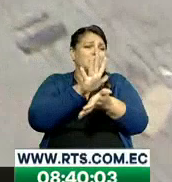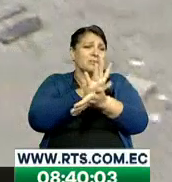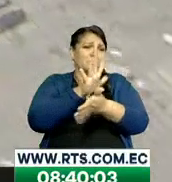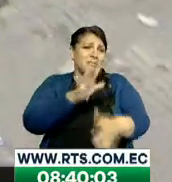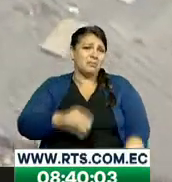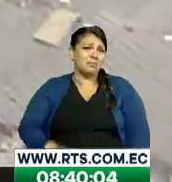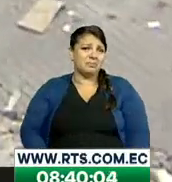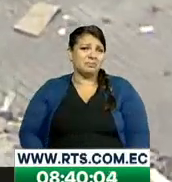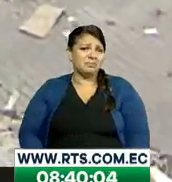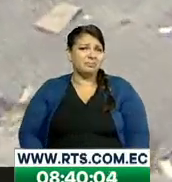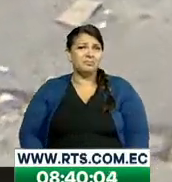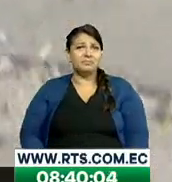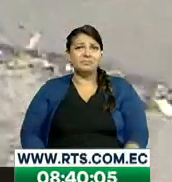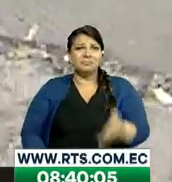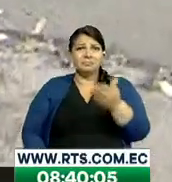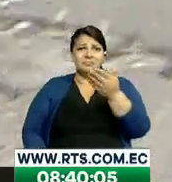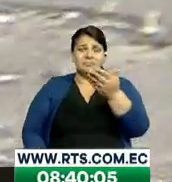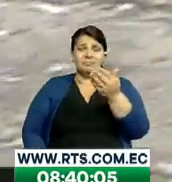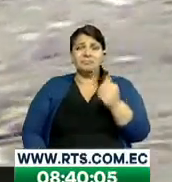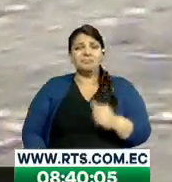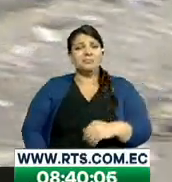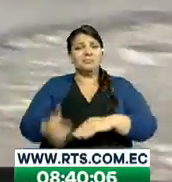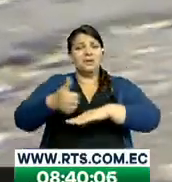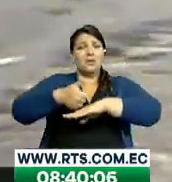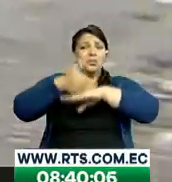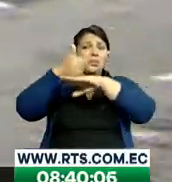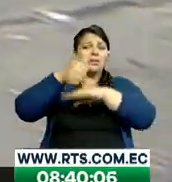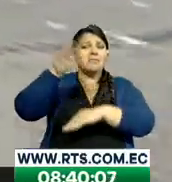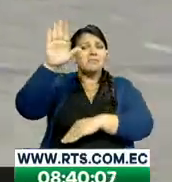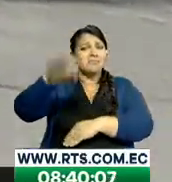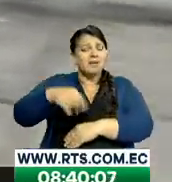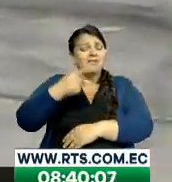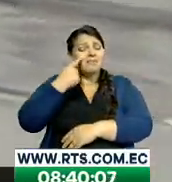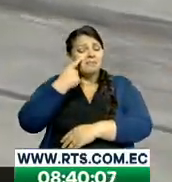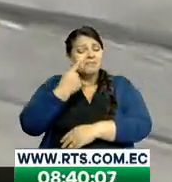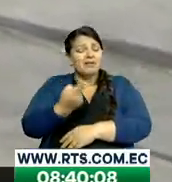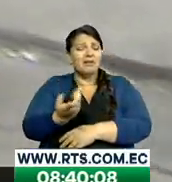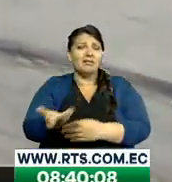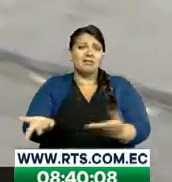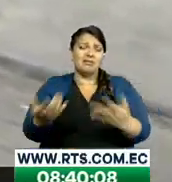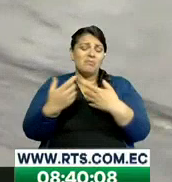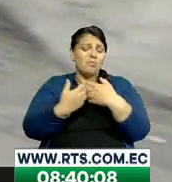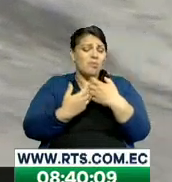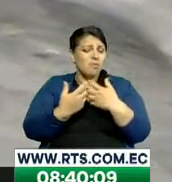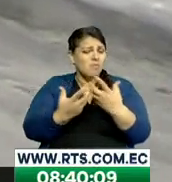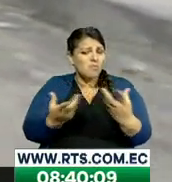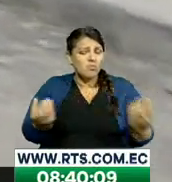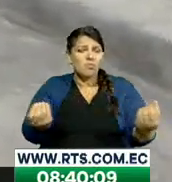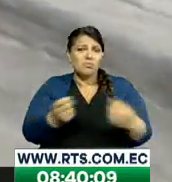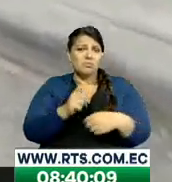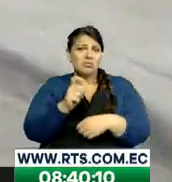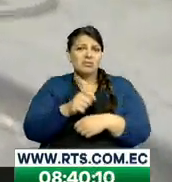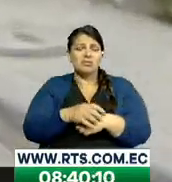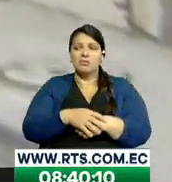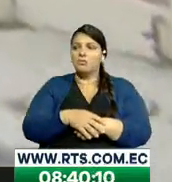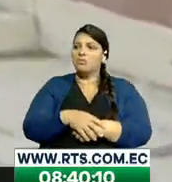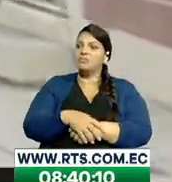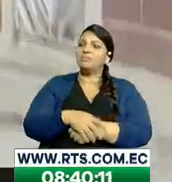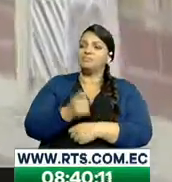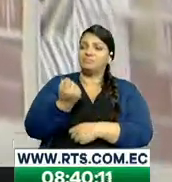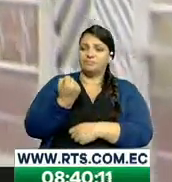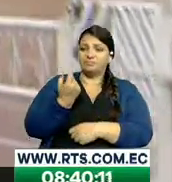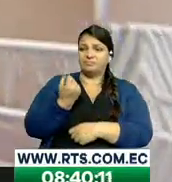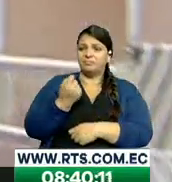ahí, y por eso es que han llamado aquí a las autoridades para que vengan aquí a arreglar esto. Se convierte en un peligro también, porque si